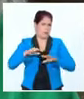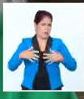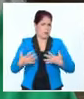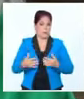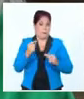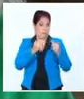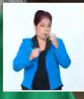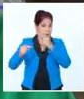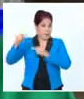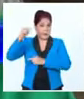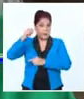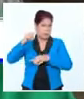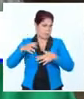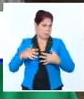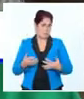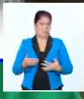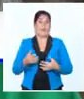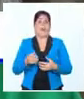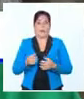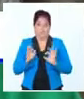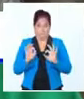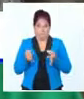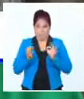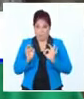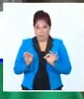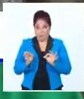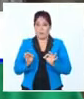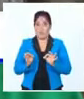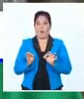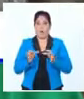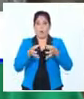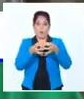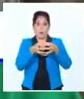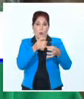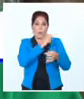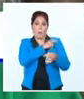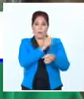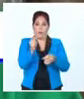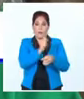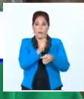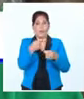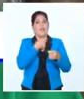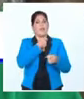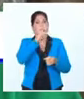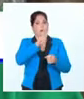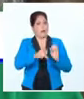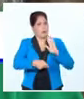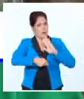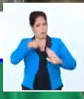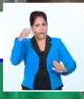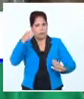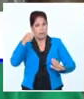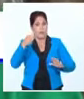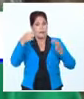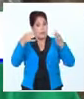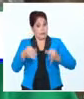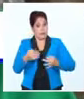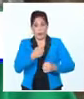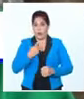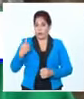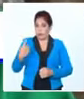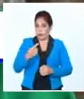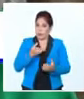principales retos están asociados a que esa cobertura del personal docente tenga una evaluación permanente para que las decisiones que hemos tomado ahora sean